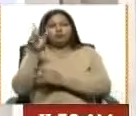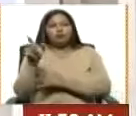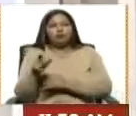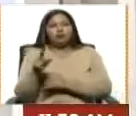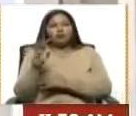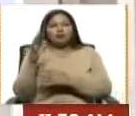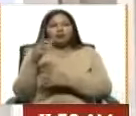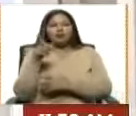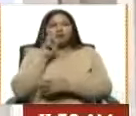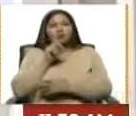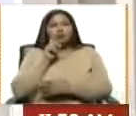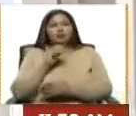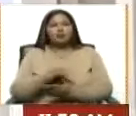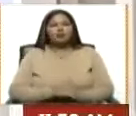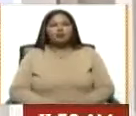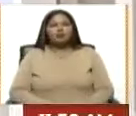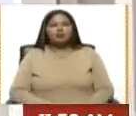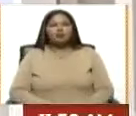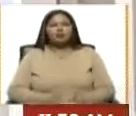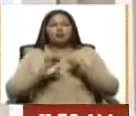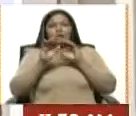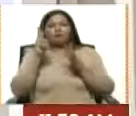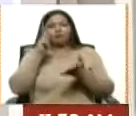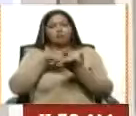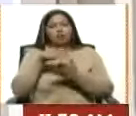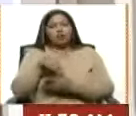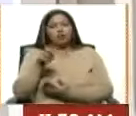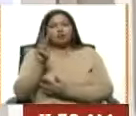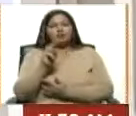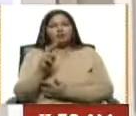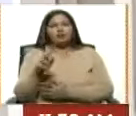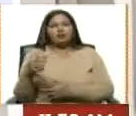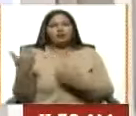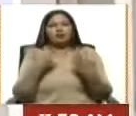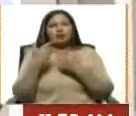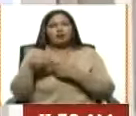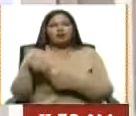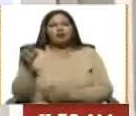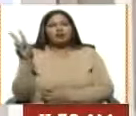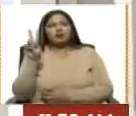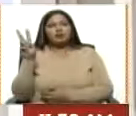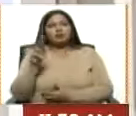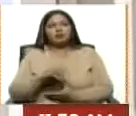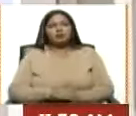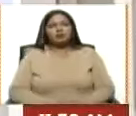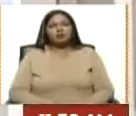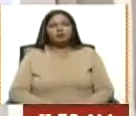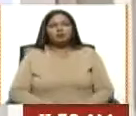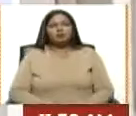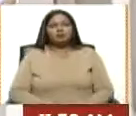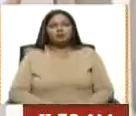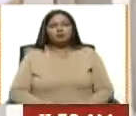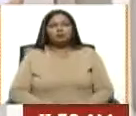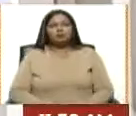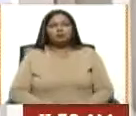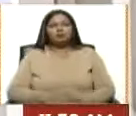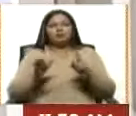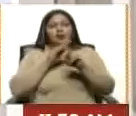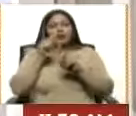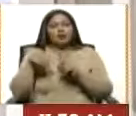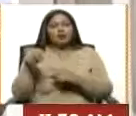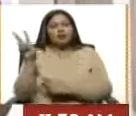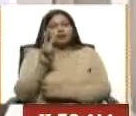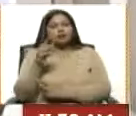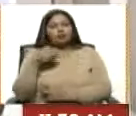mentira, hay muchos venezolanos que evidentemente no están aquí en Venezuela, que le hacen la guerra a Venezuela, por alguien mostrar y decir, mira, llevo un momentico,